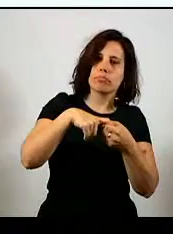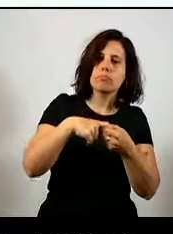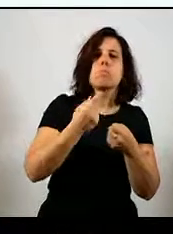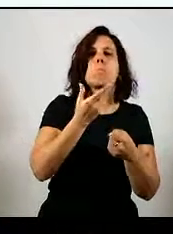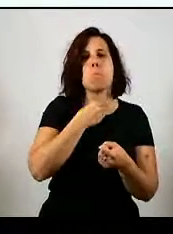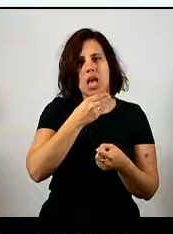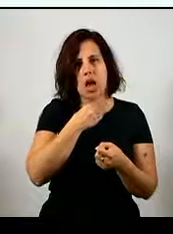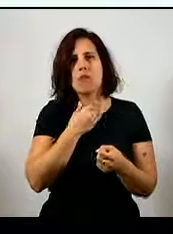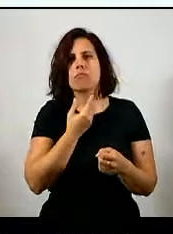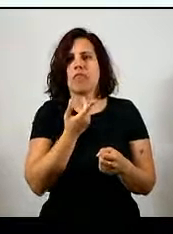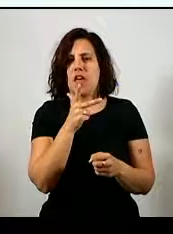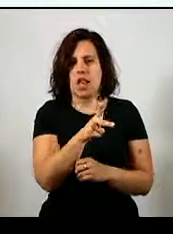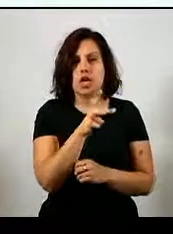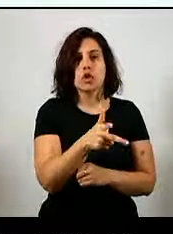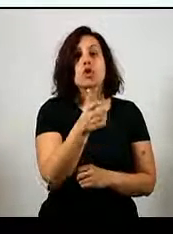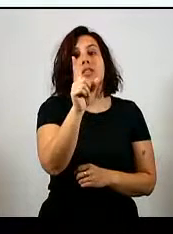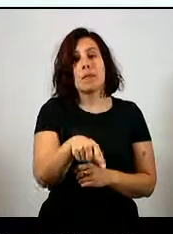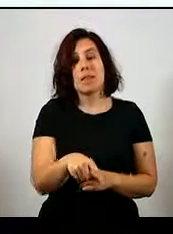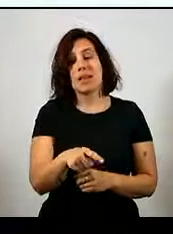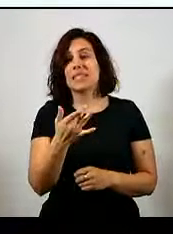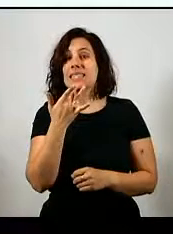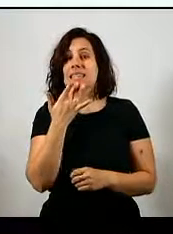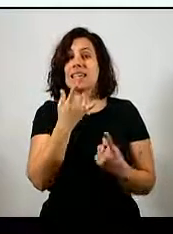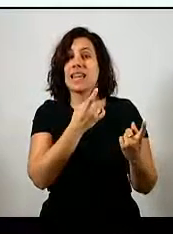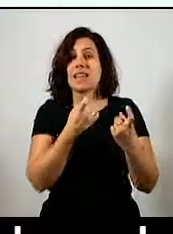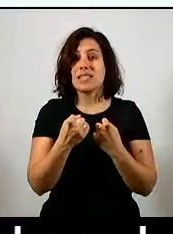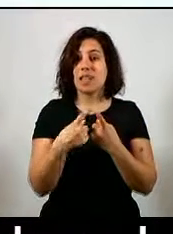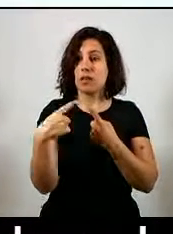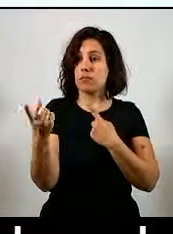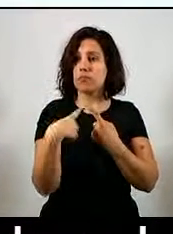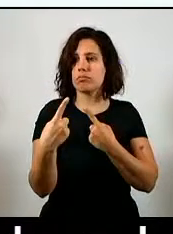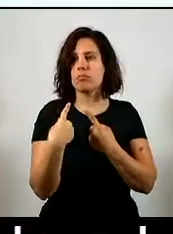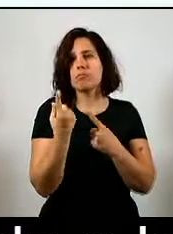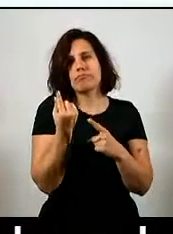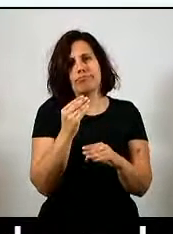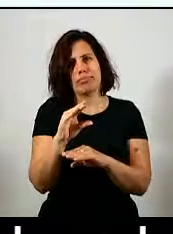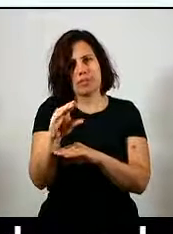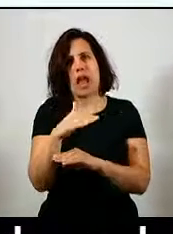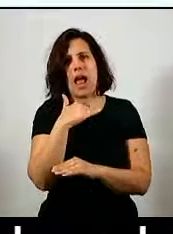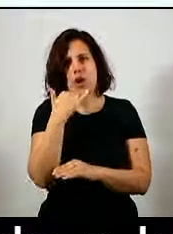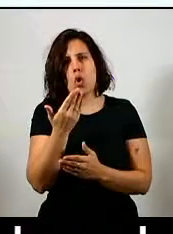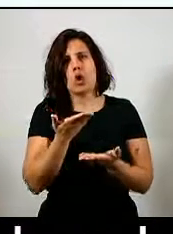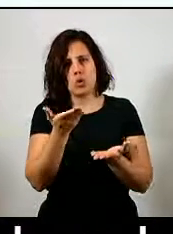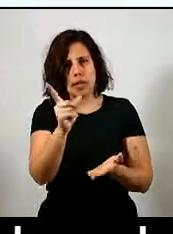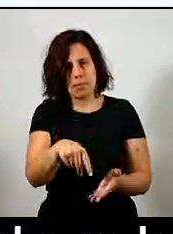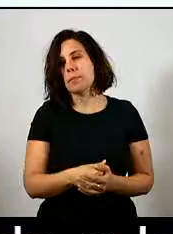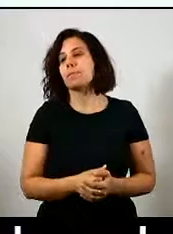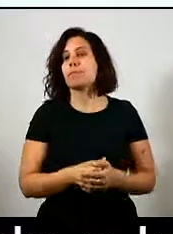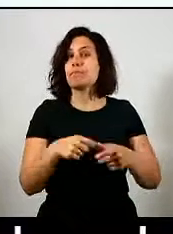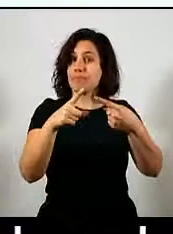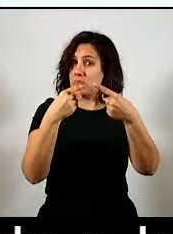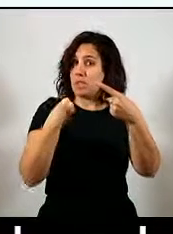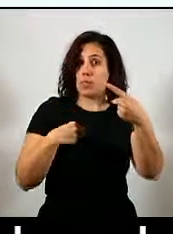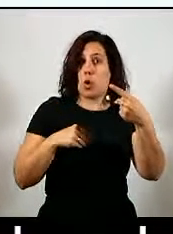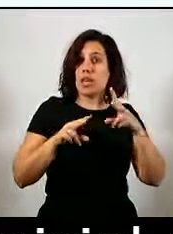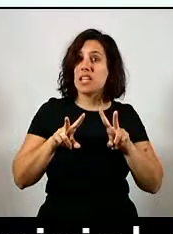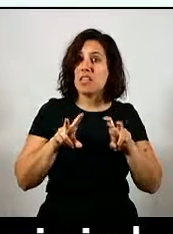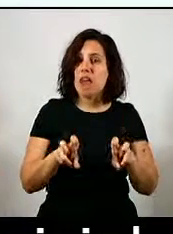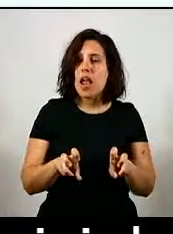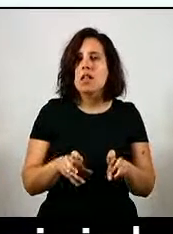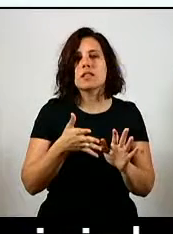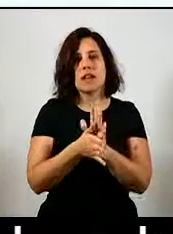en su caso, una ayuda a la movilidad en caso de desplazamiento. Durante la etapa inicial, el alumnado recibirá formación